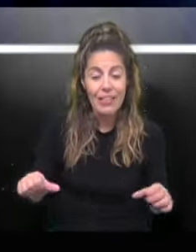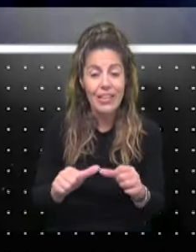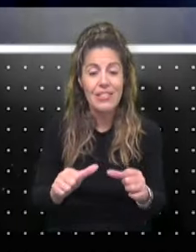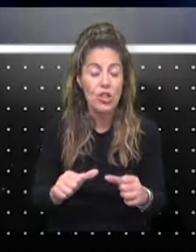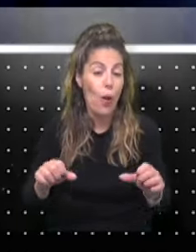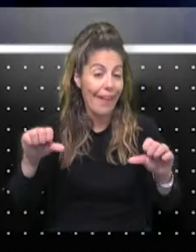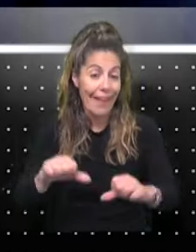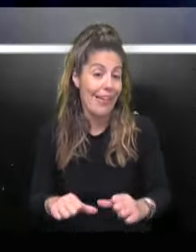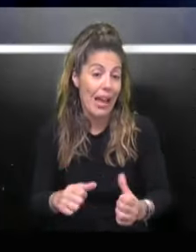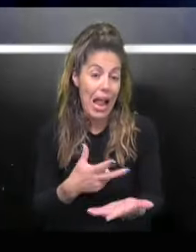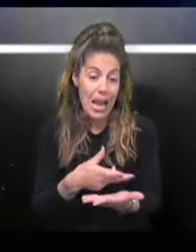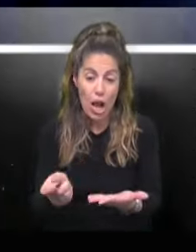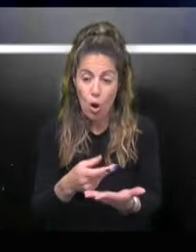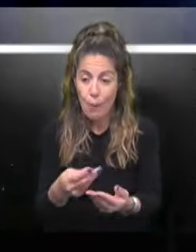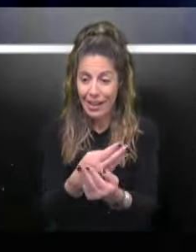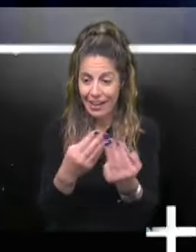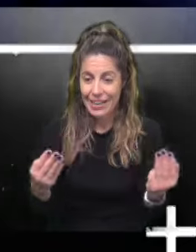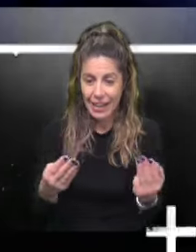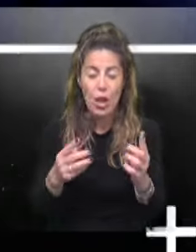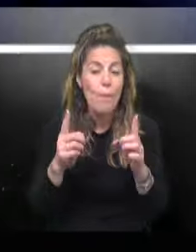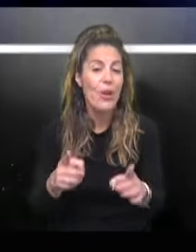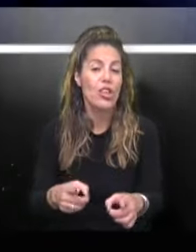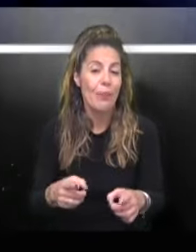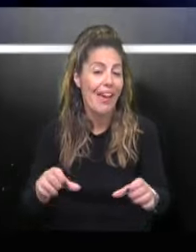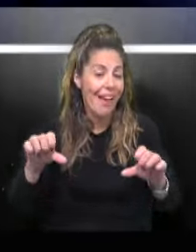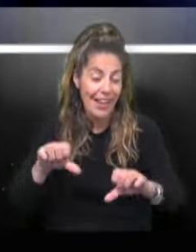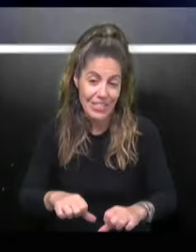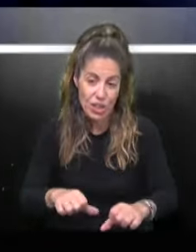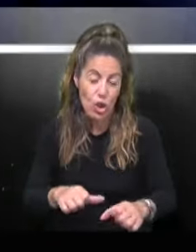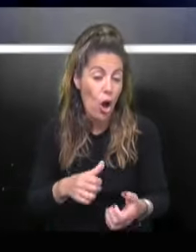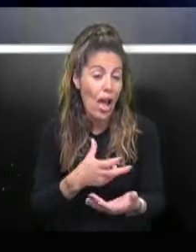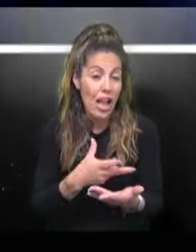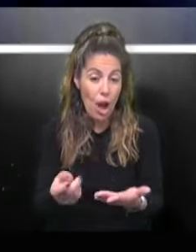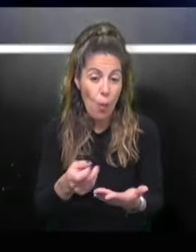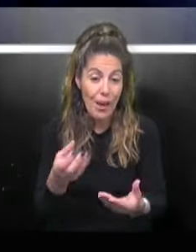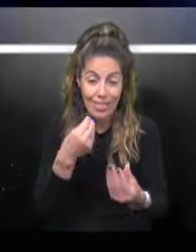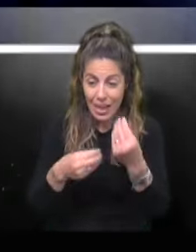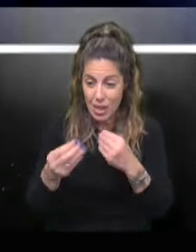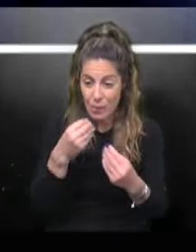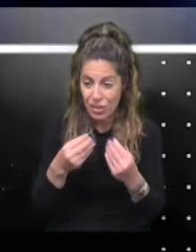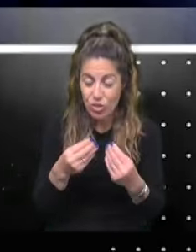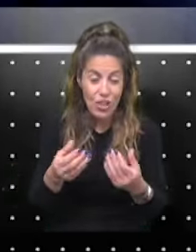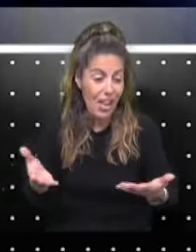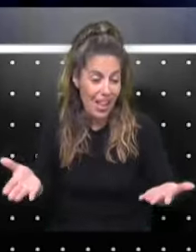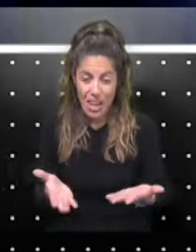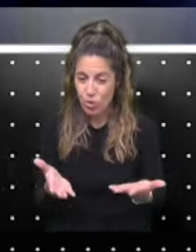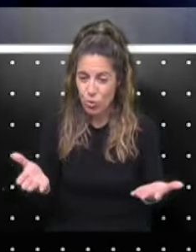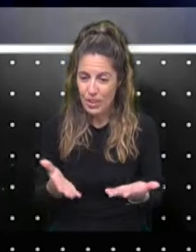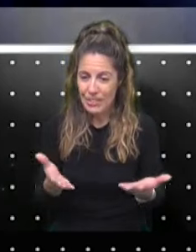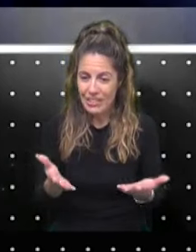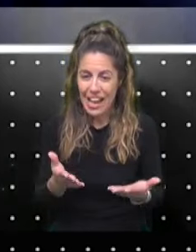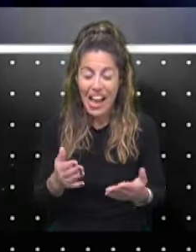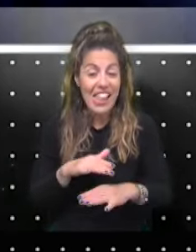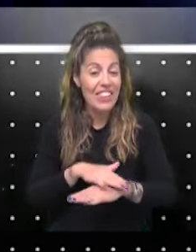consumo en general pero incluso está cayendo mucho el consumo en alimento entonces en la actualidad estamos en